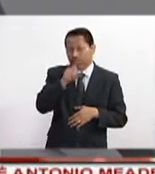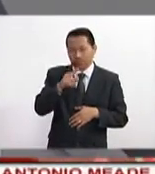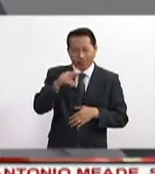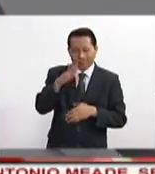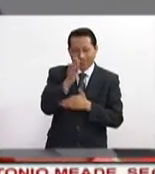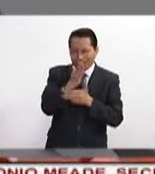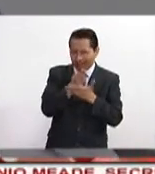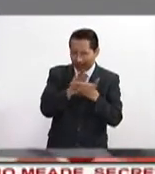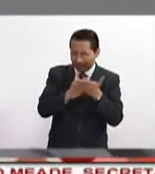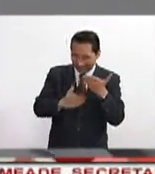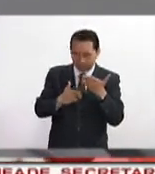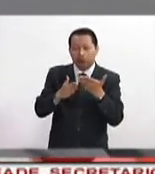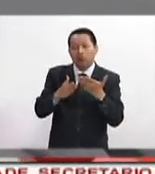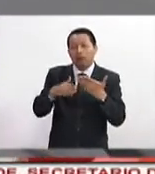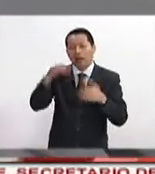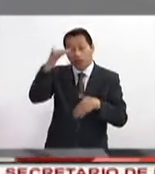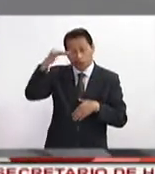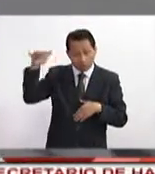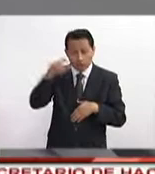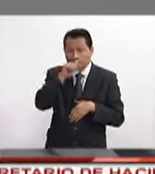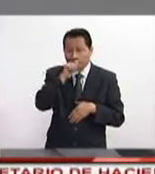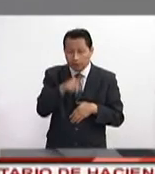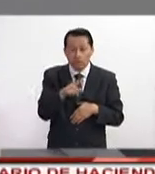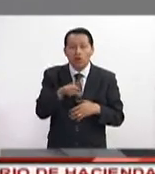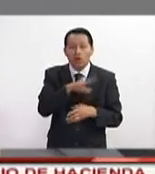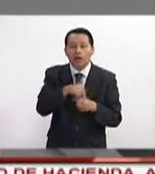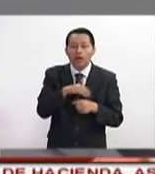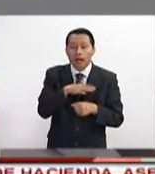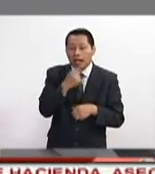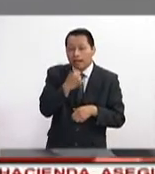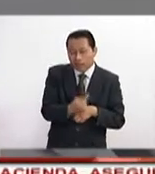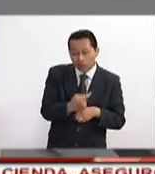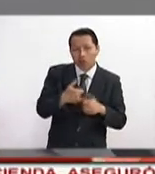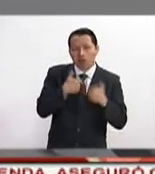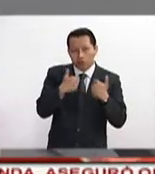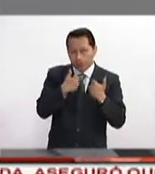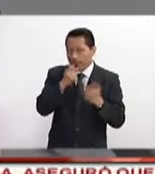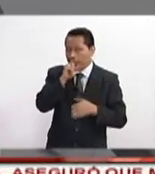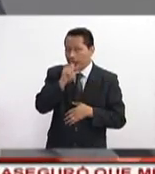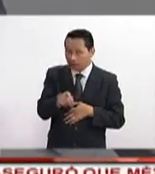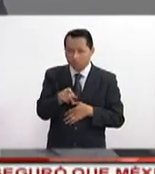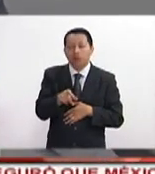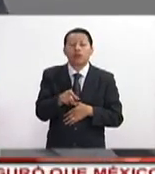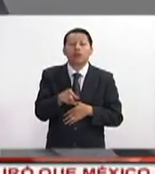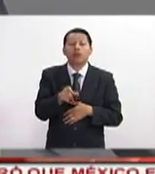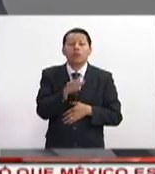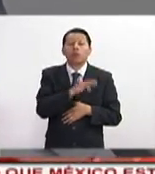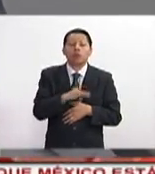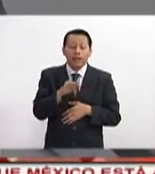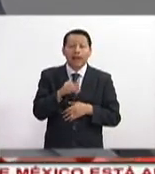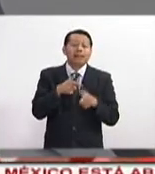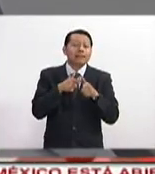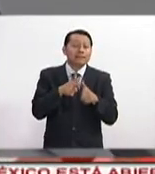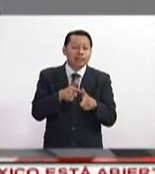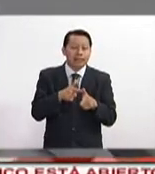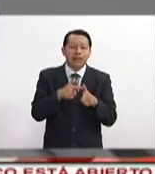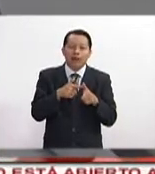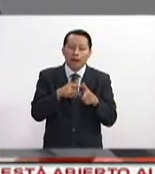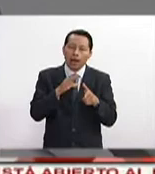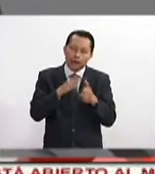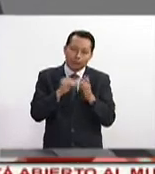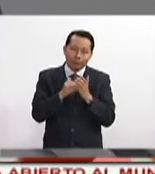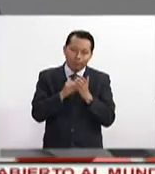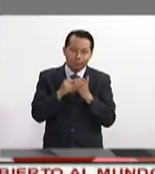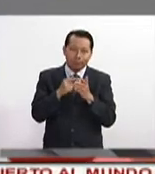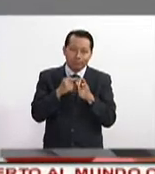adultos que en su momento de infancia o adolescencia padecieron el trastorno, los siguen padeciendo en forma activa y requieren